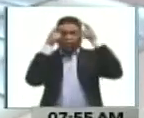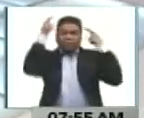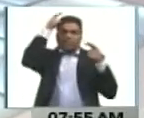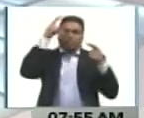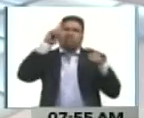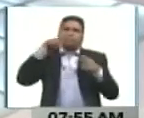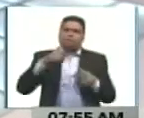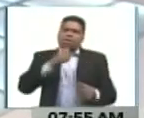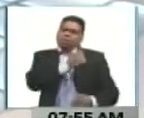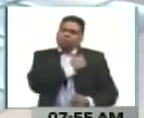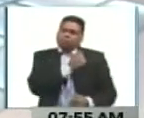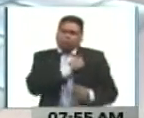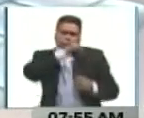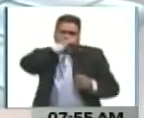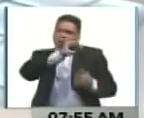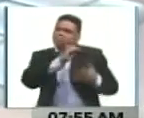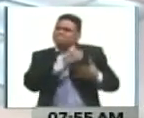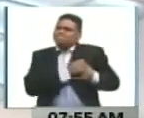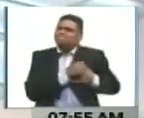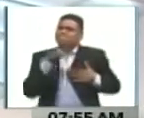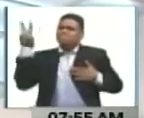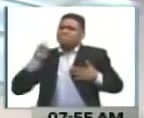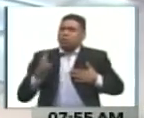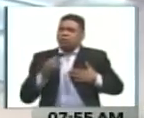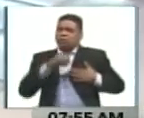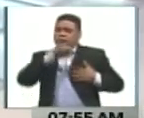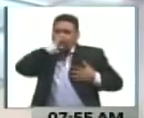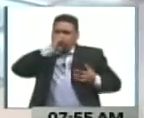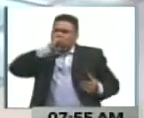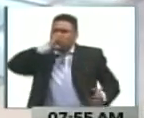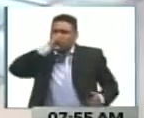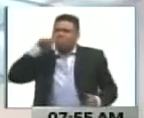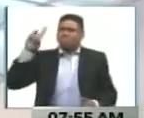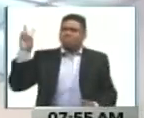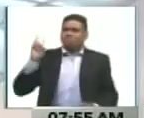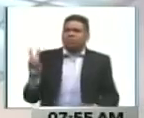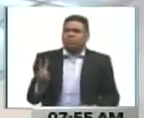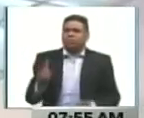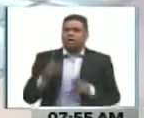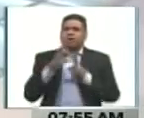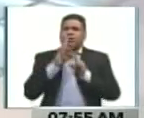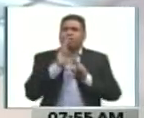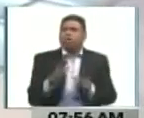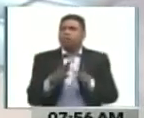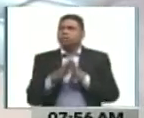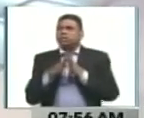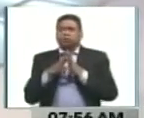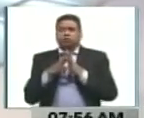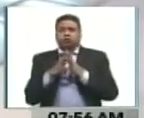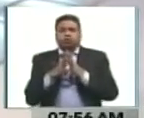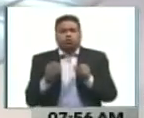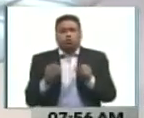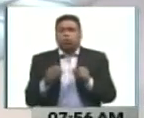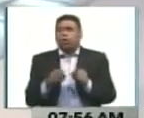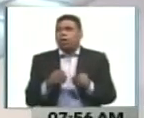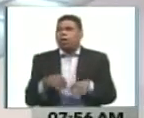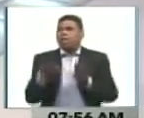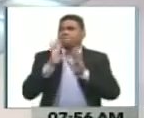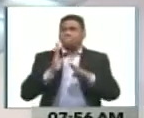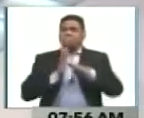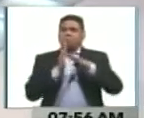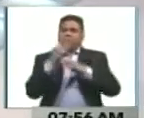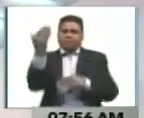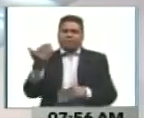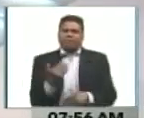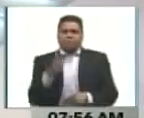venezolanos que quieran a la patria por encima de todas las cosas y que quieran que los problemas venezolanos los resolvamos los venezolanos sin la injerencia internacional. Pausa y ya venimos con mucho